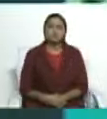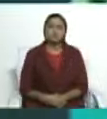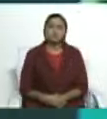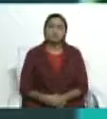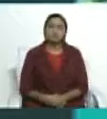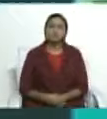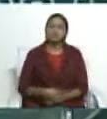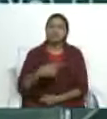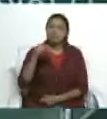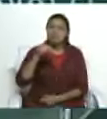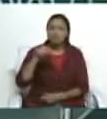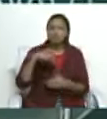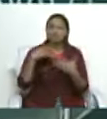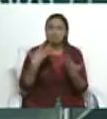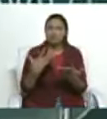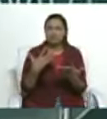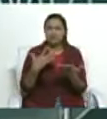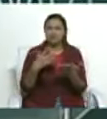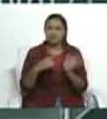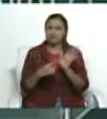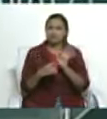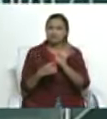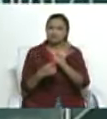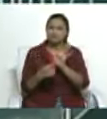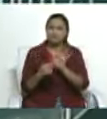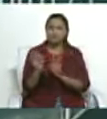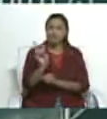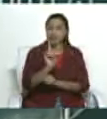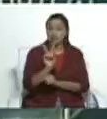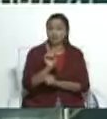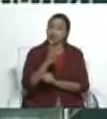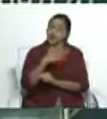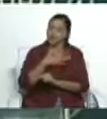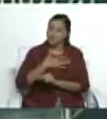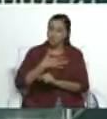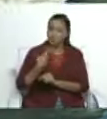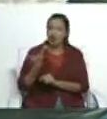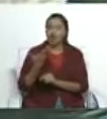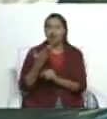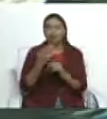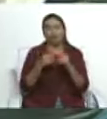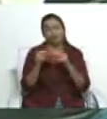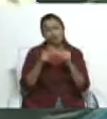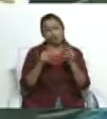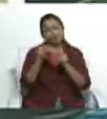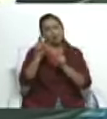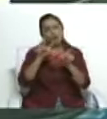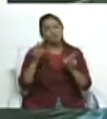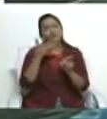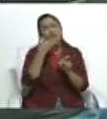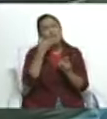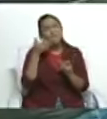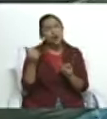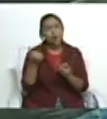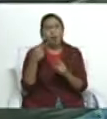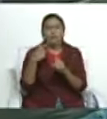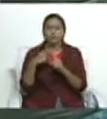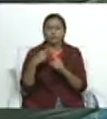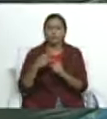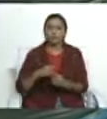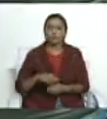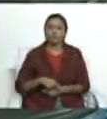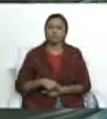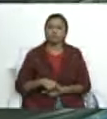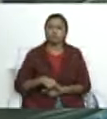es necesario que nuestra Venezuela se pueda construir con las mejores y con los mejores. Hoy el país